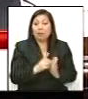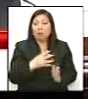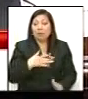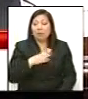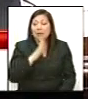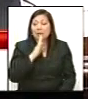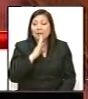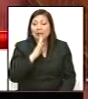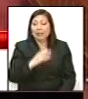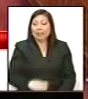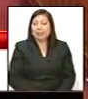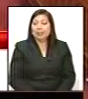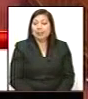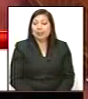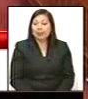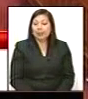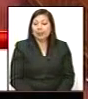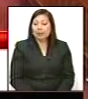minutos.